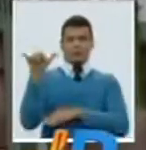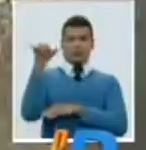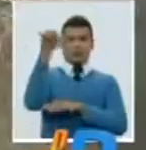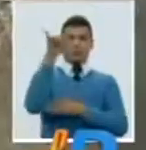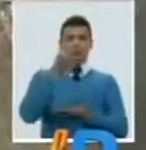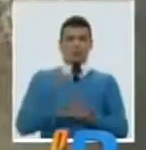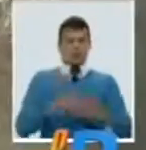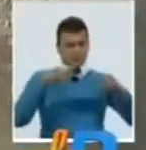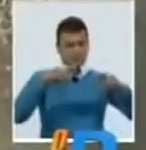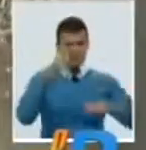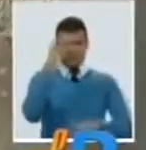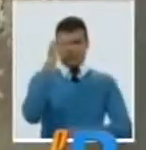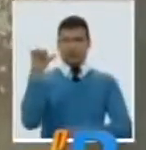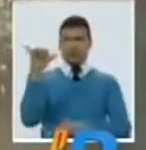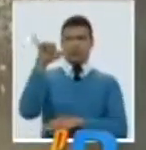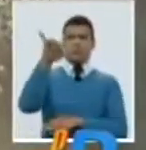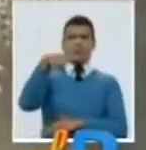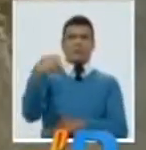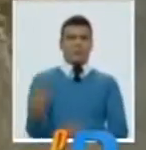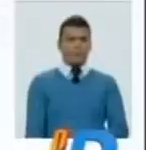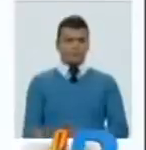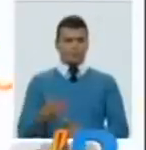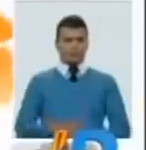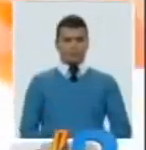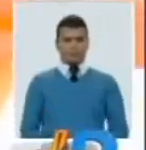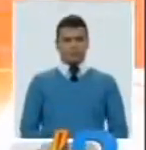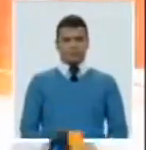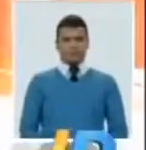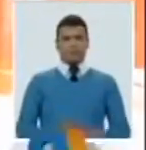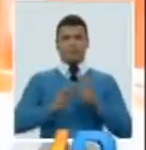están investigando las causas de este accidente.